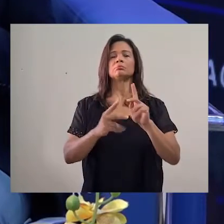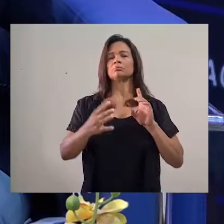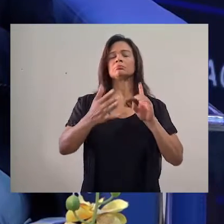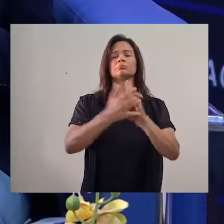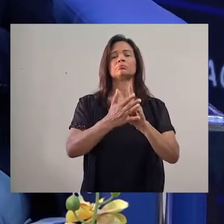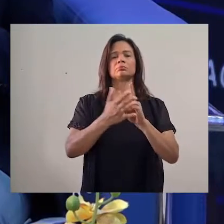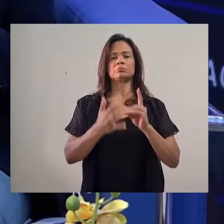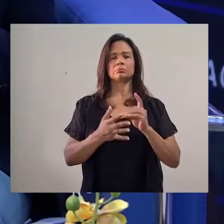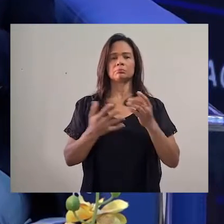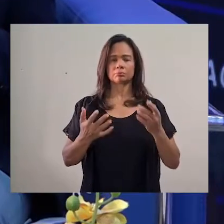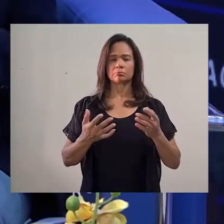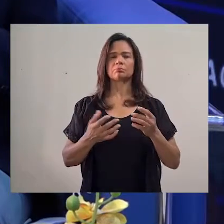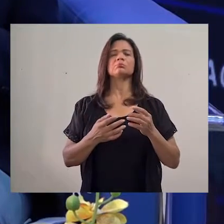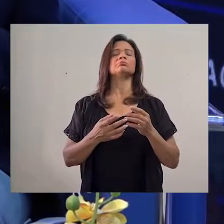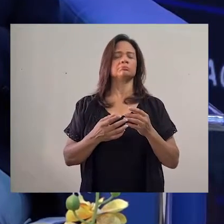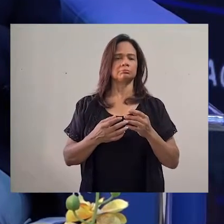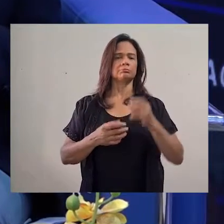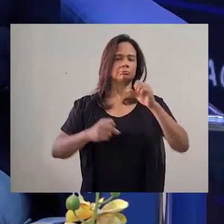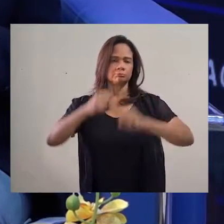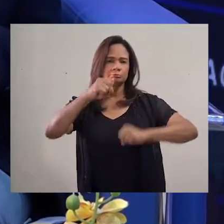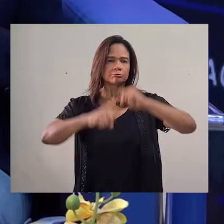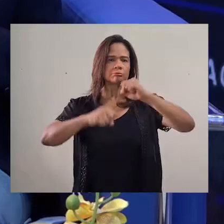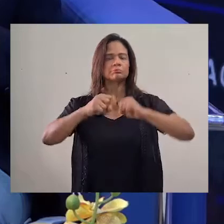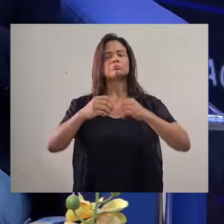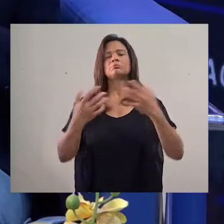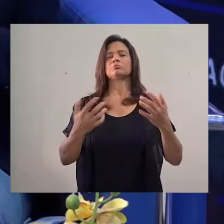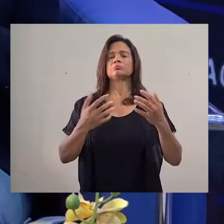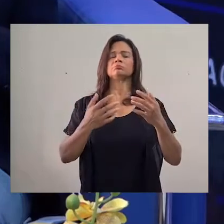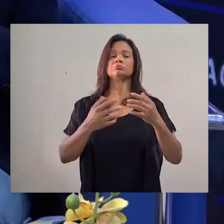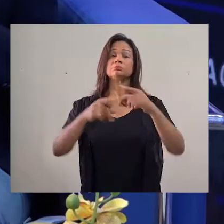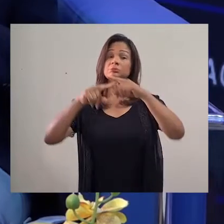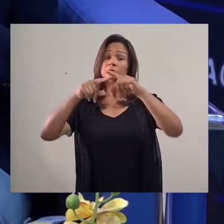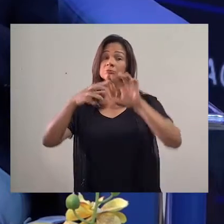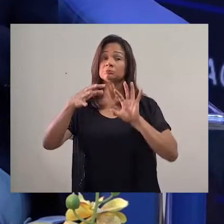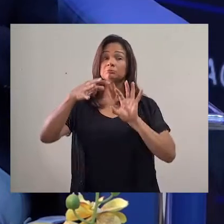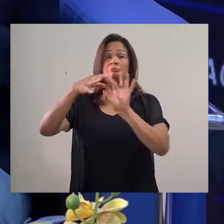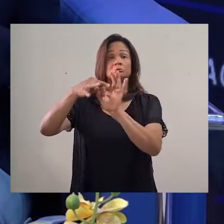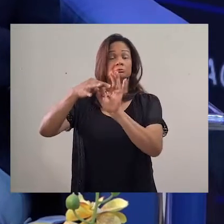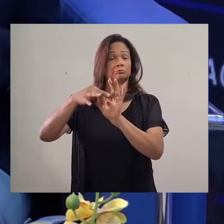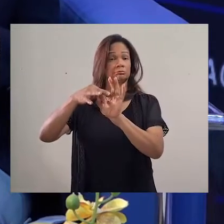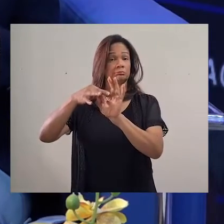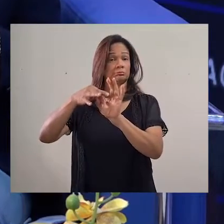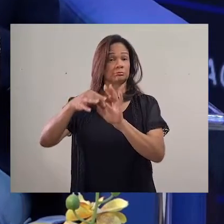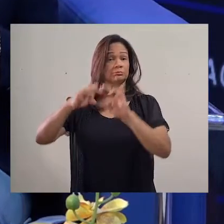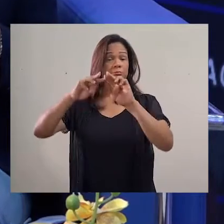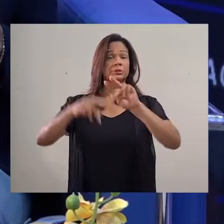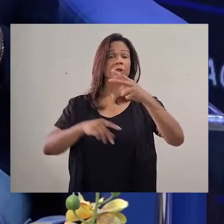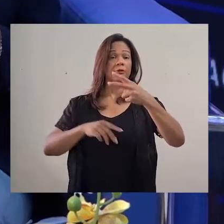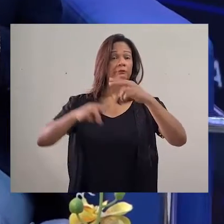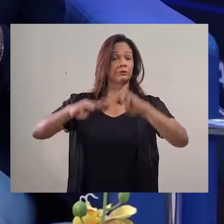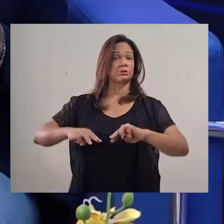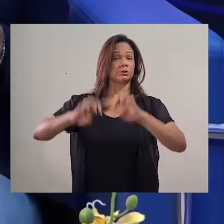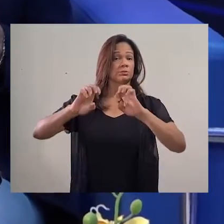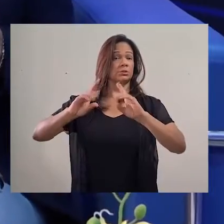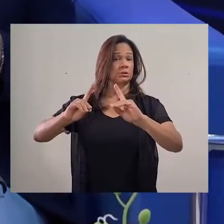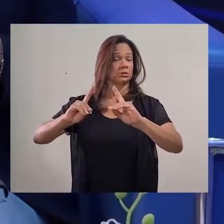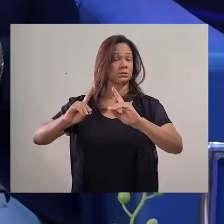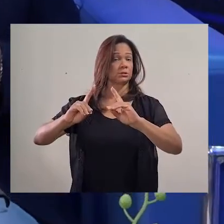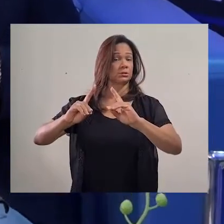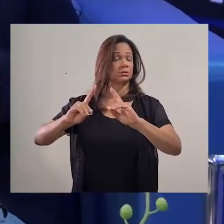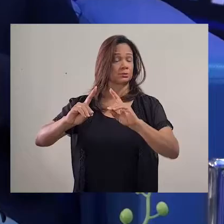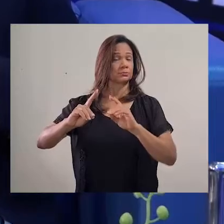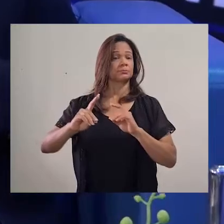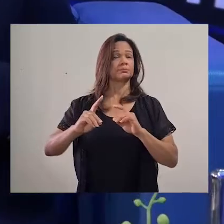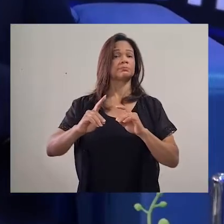las personas con discapacidad. Tenemos una estructura, dependemos del viceministerio, como les decía, de servicios